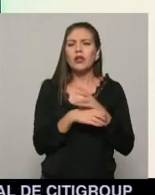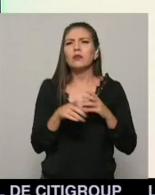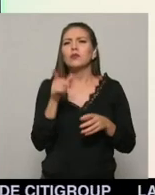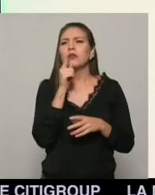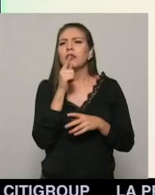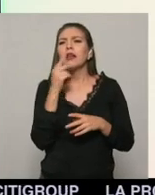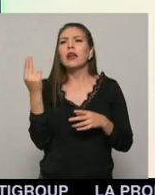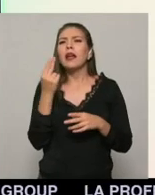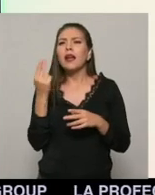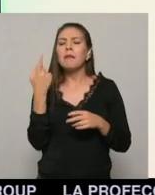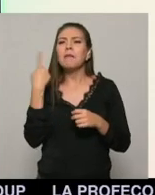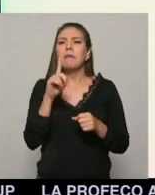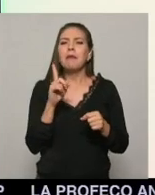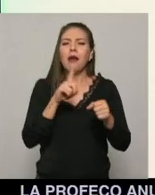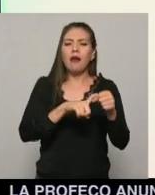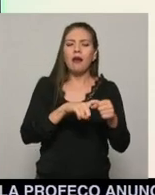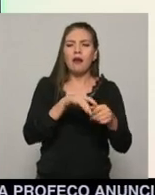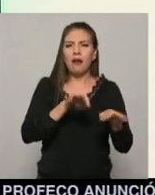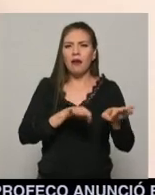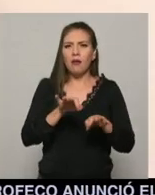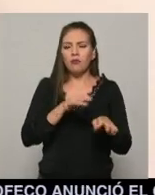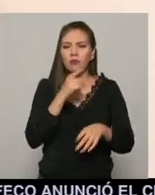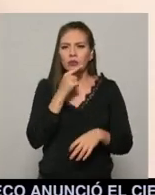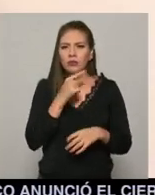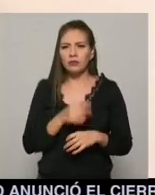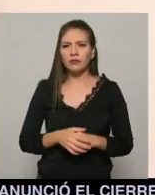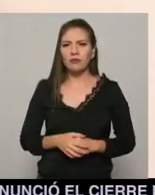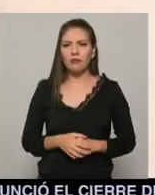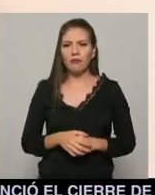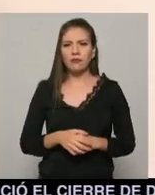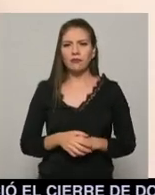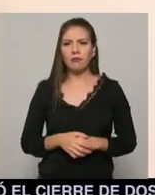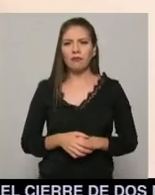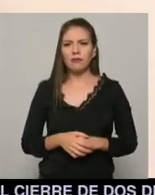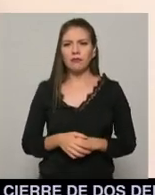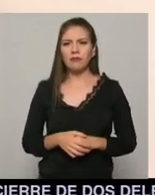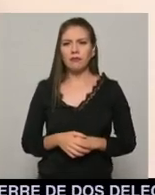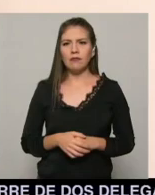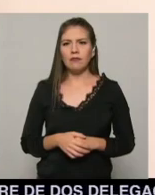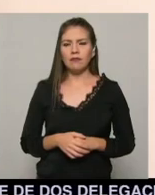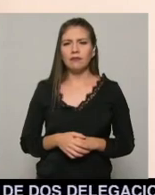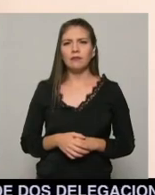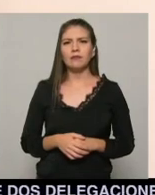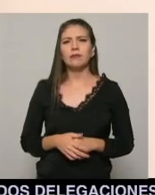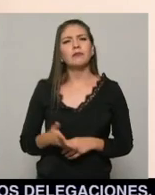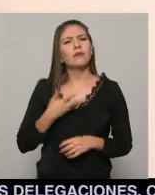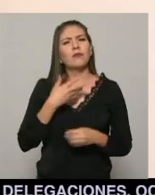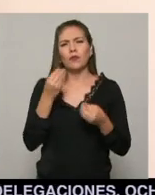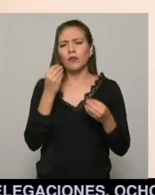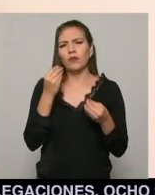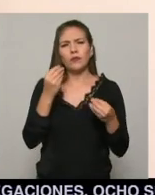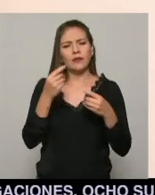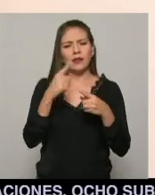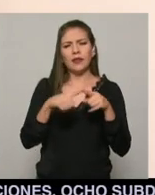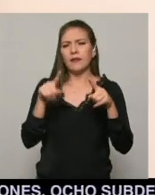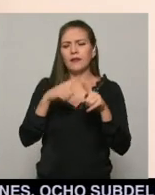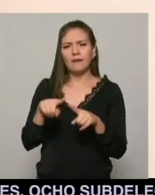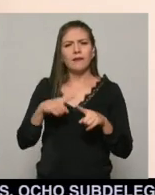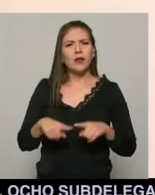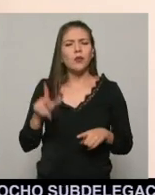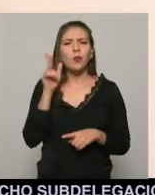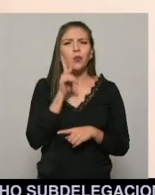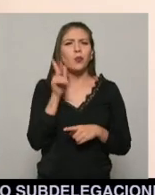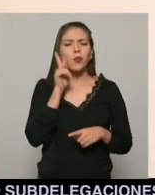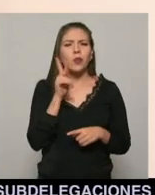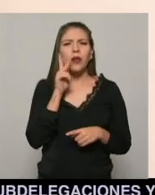entrar a las corporaciones? Bueno, desde luego que hay toda una serie de baterías de pruebas psicológicas